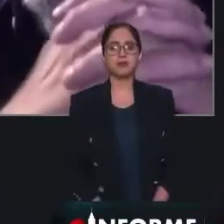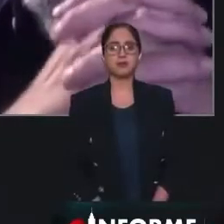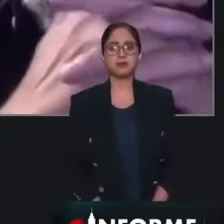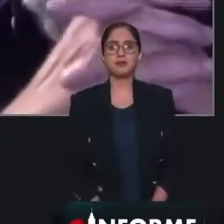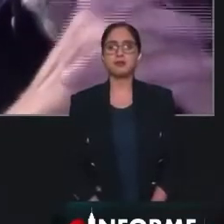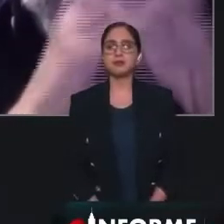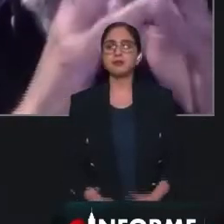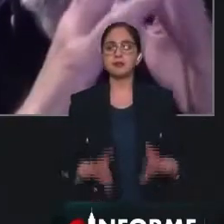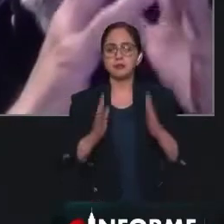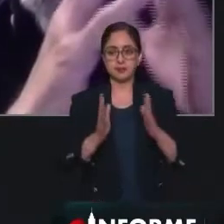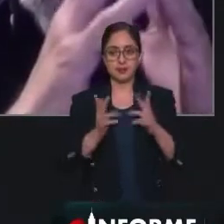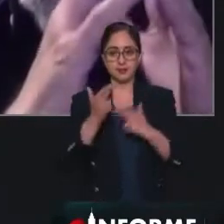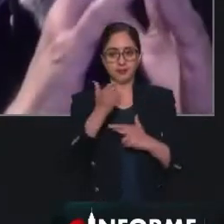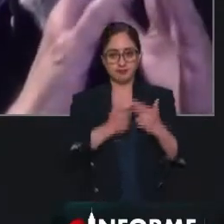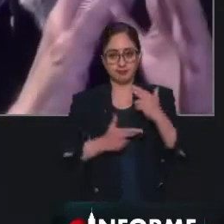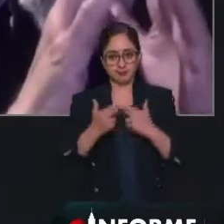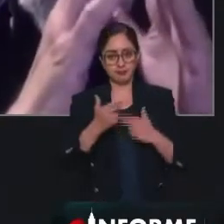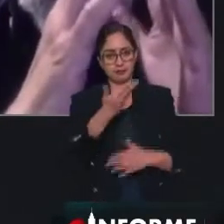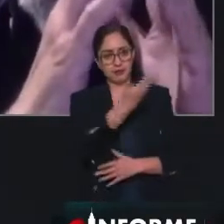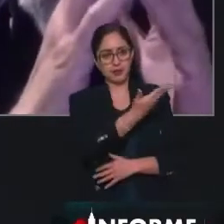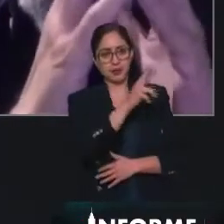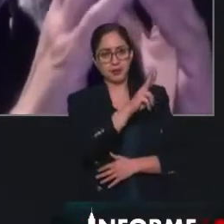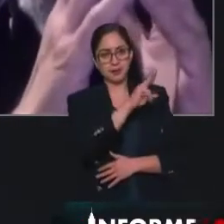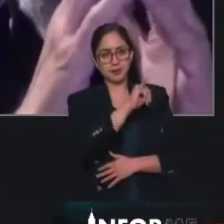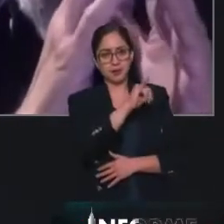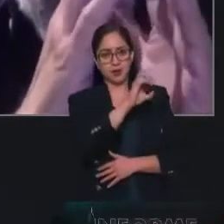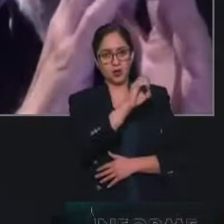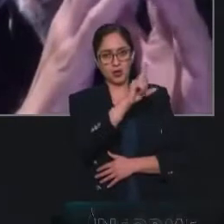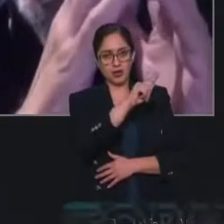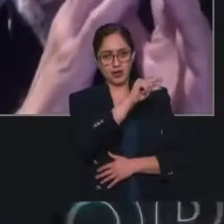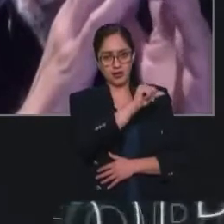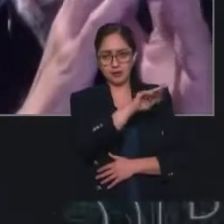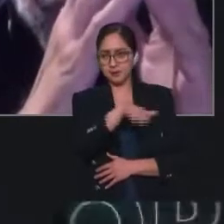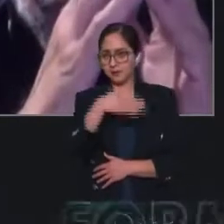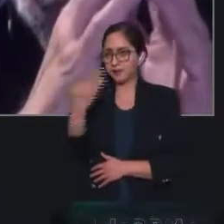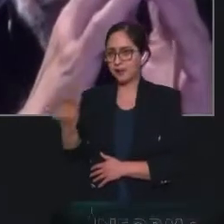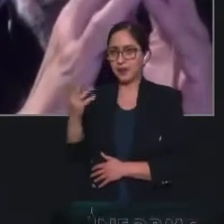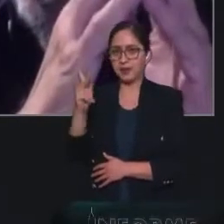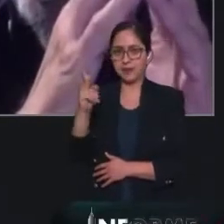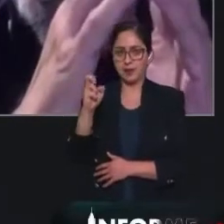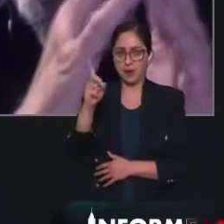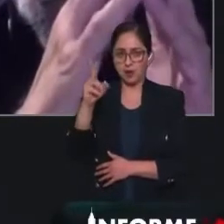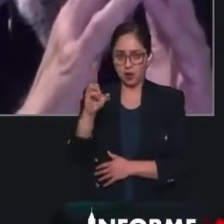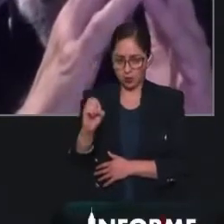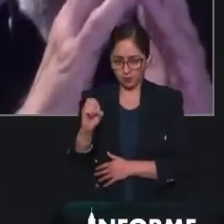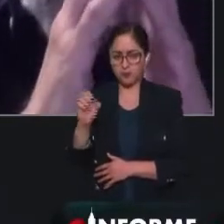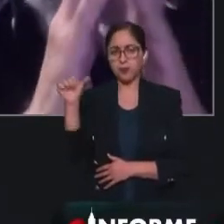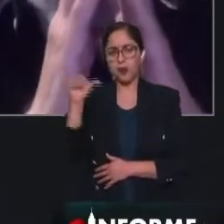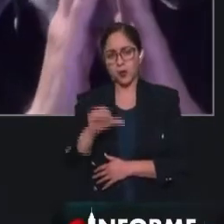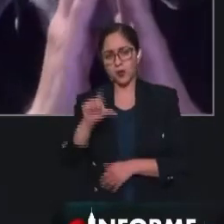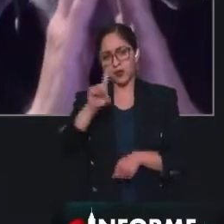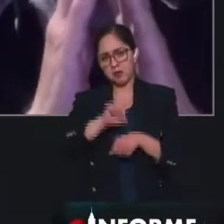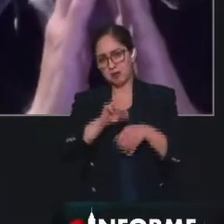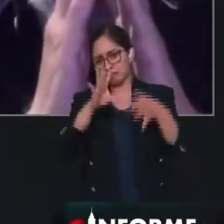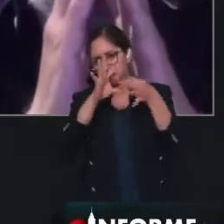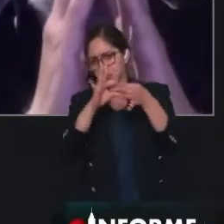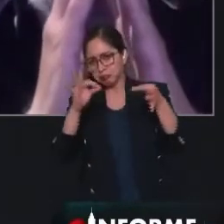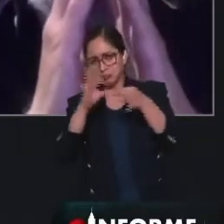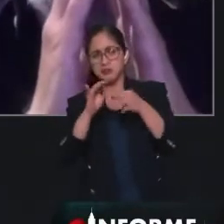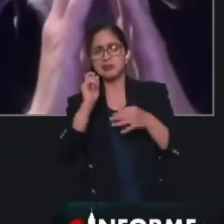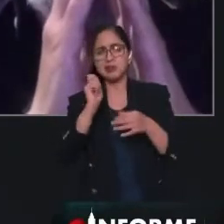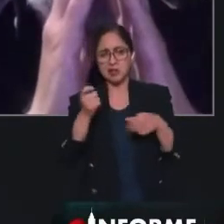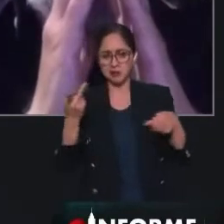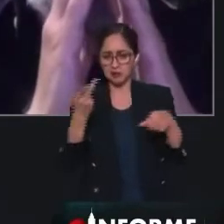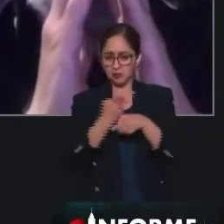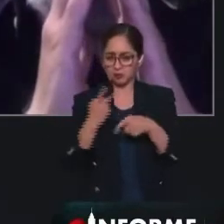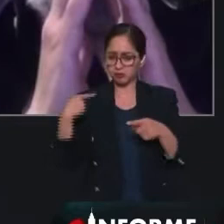estamos de regreso en Informe Capital, estamos con Violeta Vázquez Rojas Maldonado y Pedro Miguel hablando de pues este balance de los 3